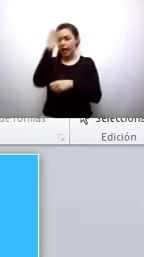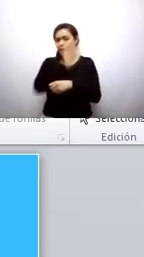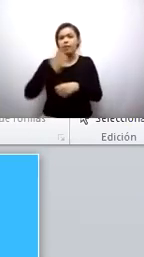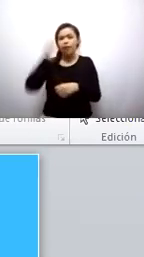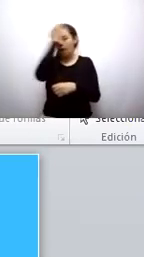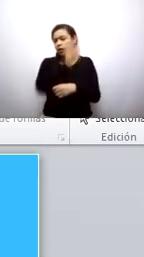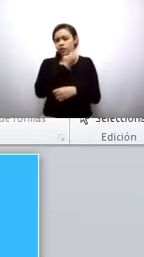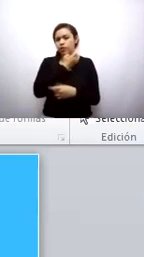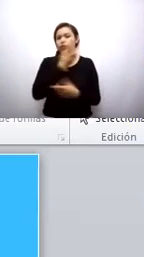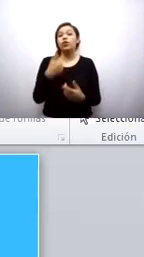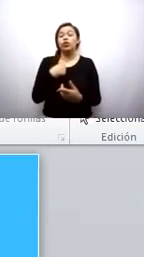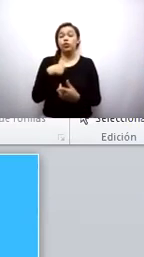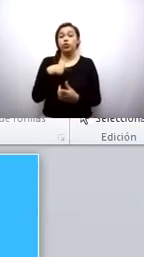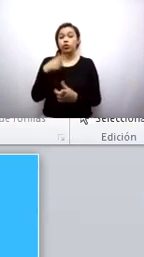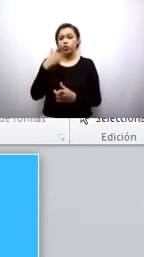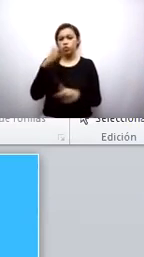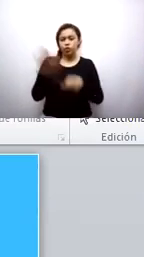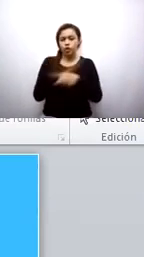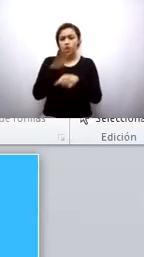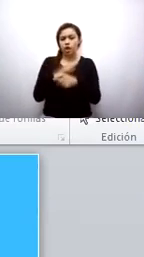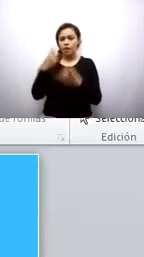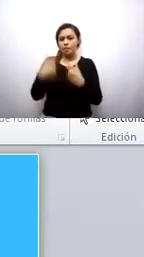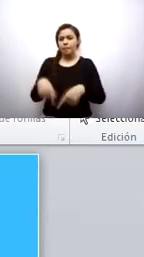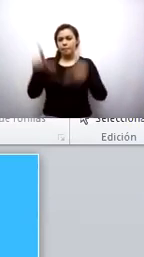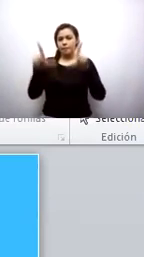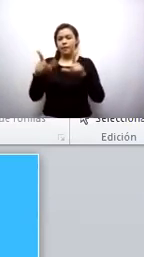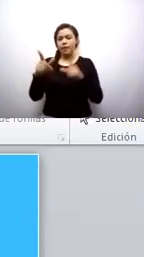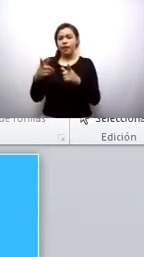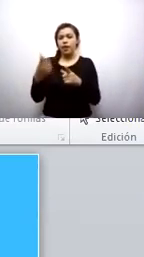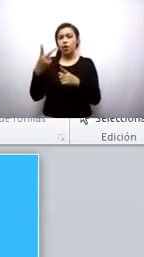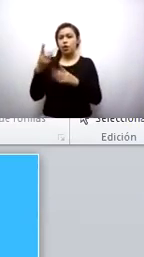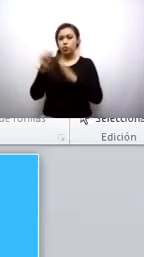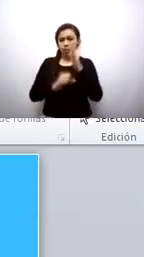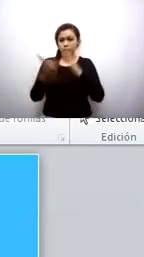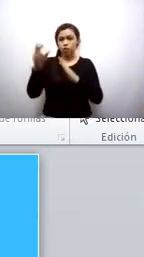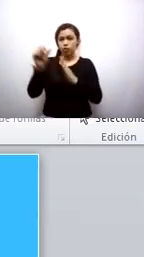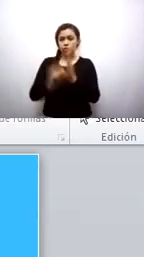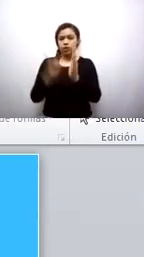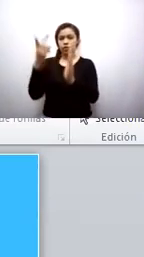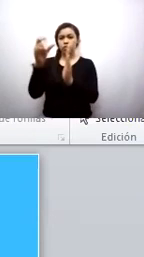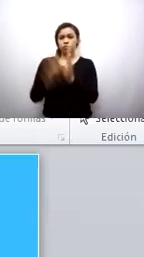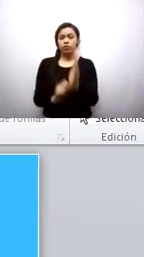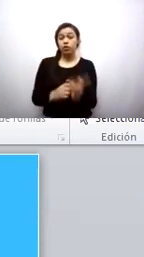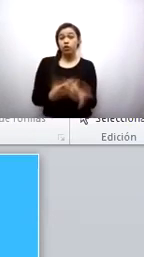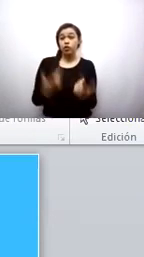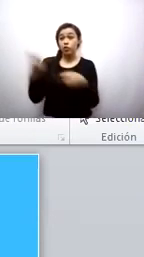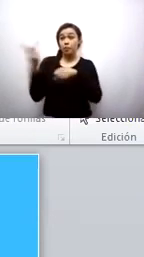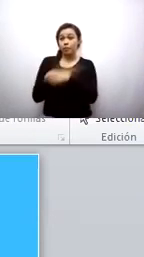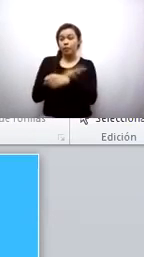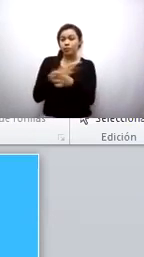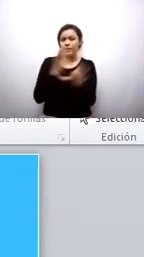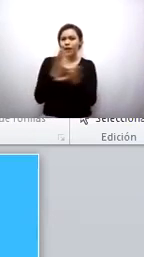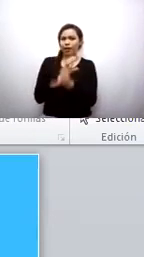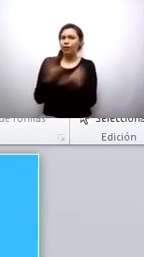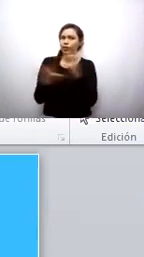quiero establecer un canal de evaluación de mi plataforma cada bimestre, pues bueno, estoy dejando de pasar muchas cosas por alto